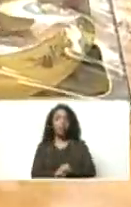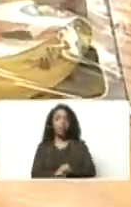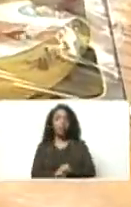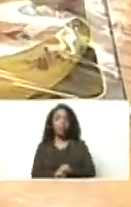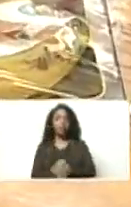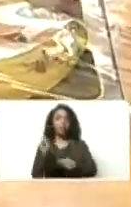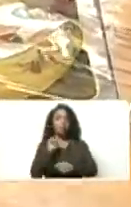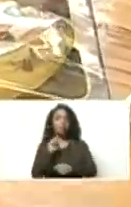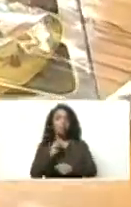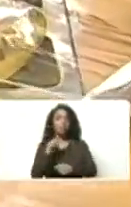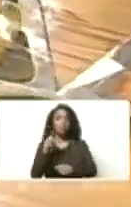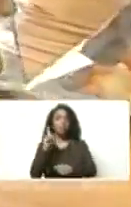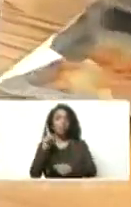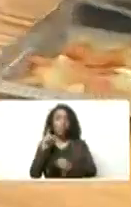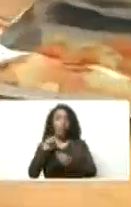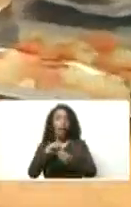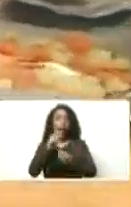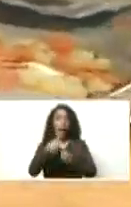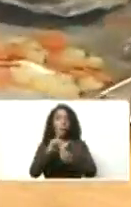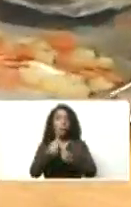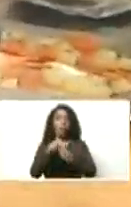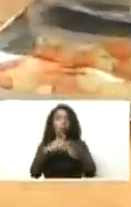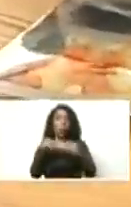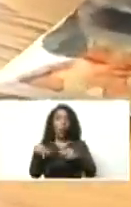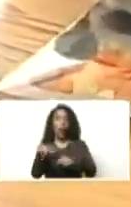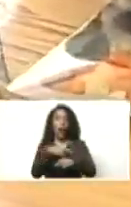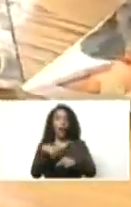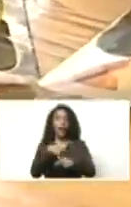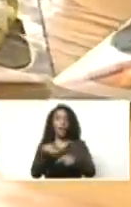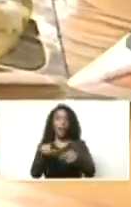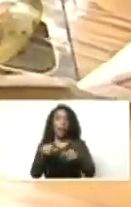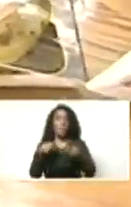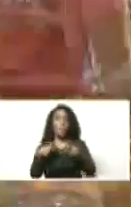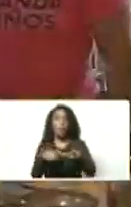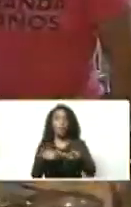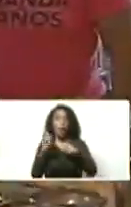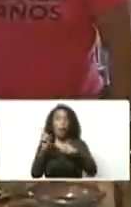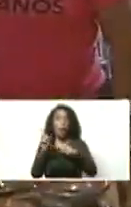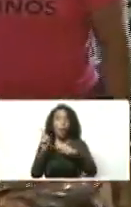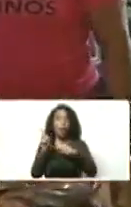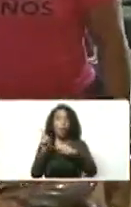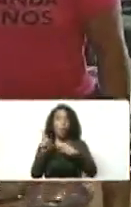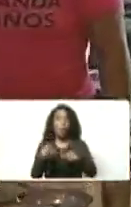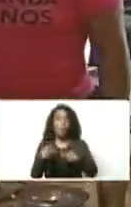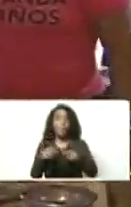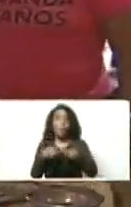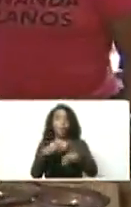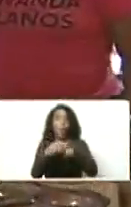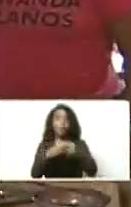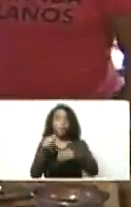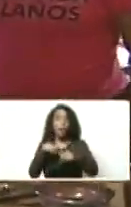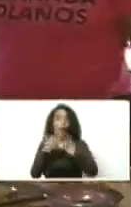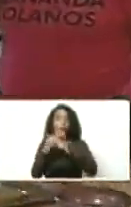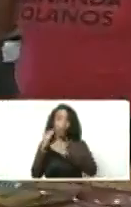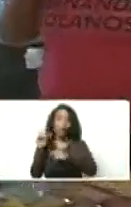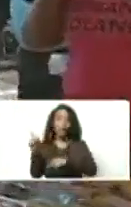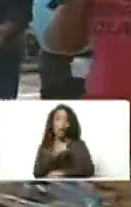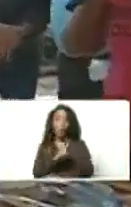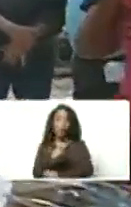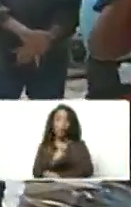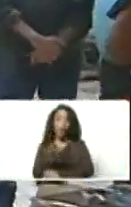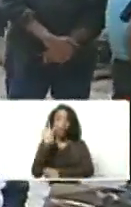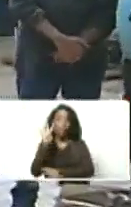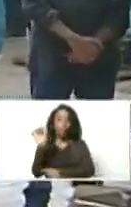y es presidente nunca amor por este lado todo este plato es un plato comunero donde se cumplen las cuatro